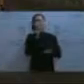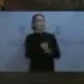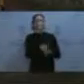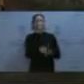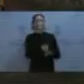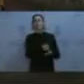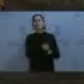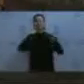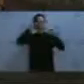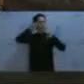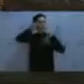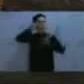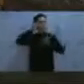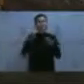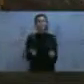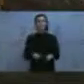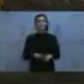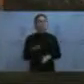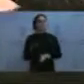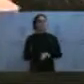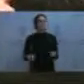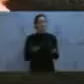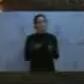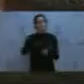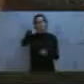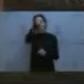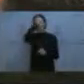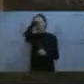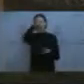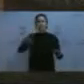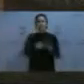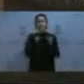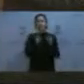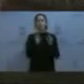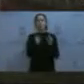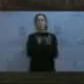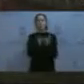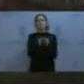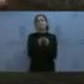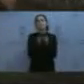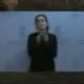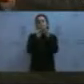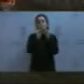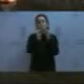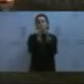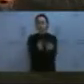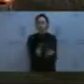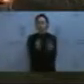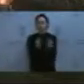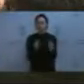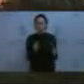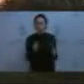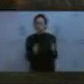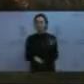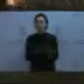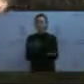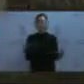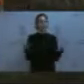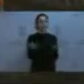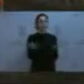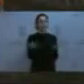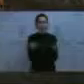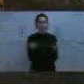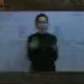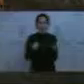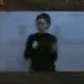o se enseña es ciencias sociales o plástica, lo que se evalúa, obviamente, y esto es análogo a